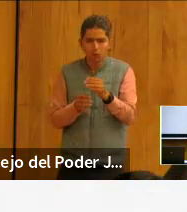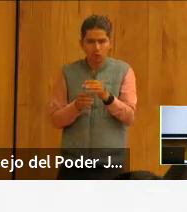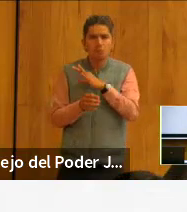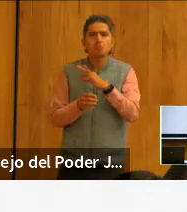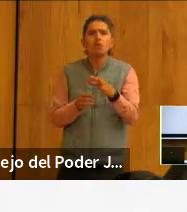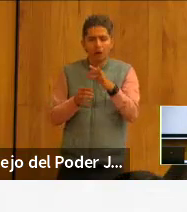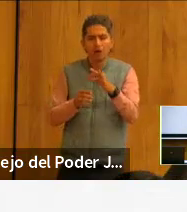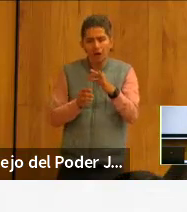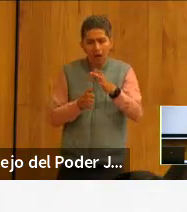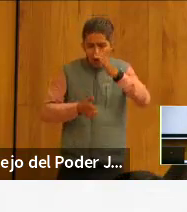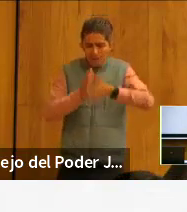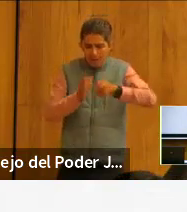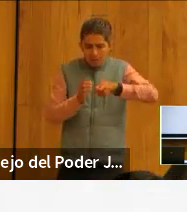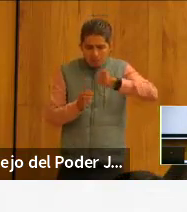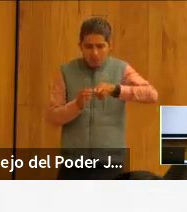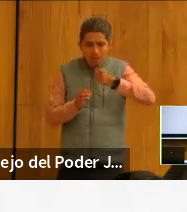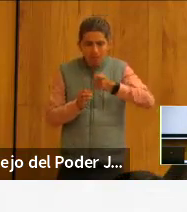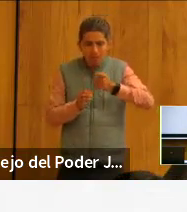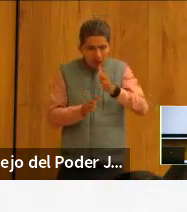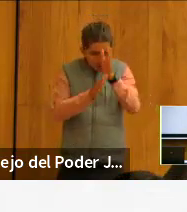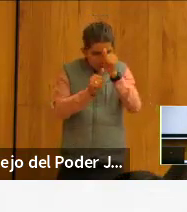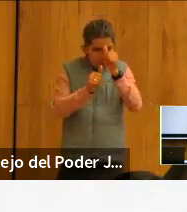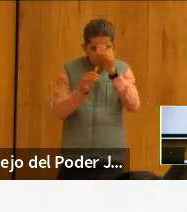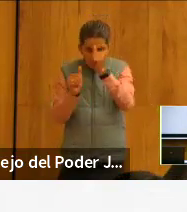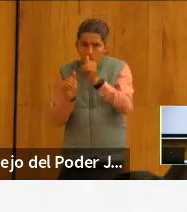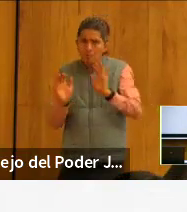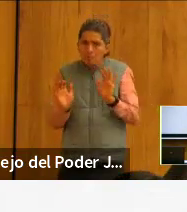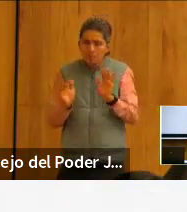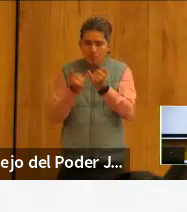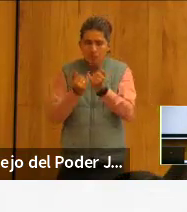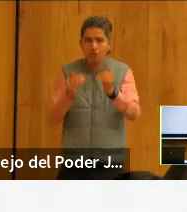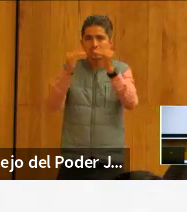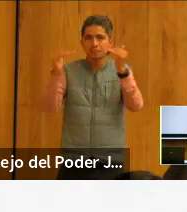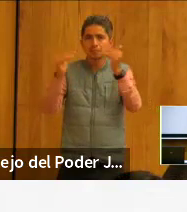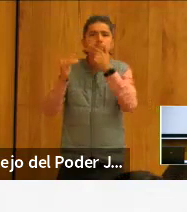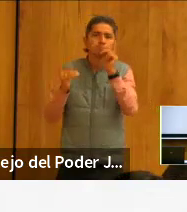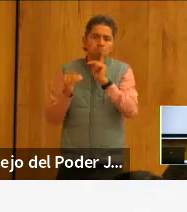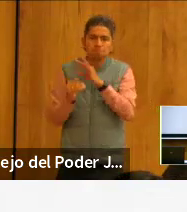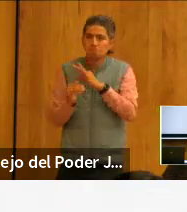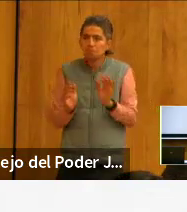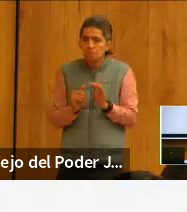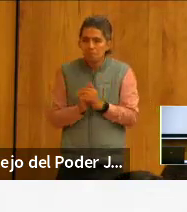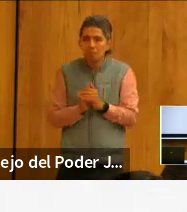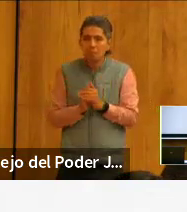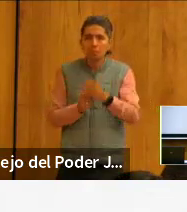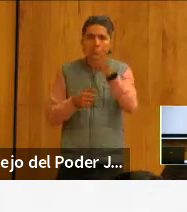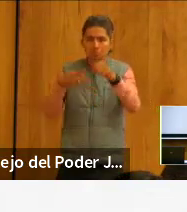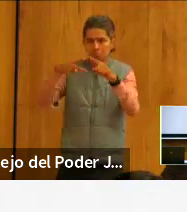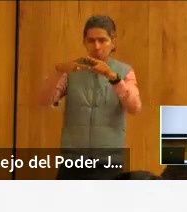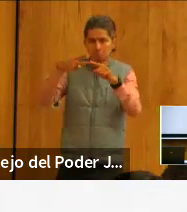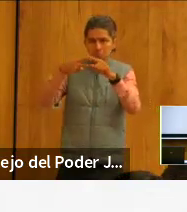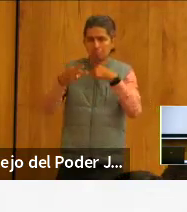un convenio, donde podamos promover una igualdad de género. Entonces, voy a hablar de estos dos